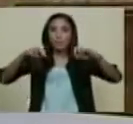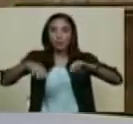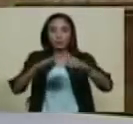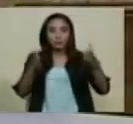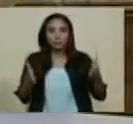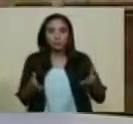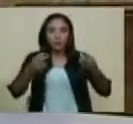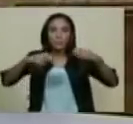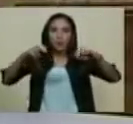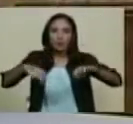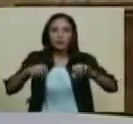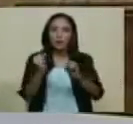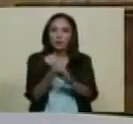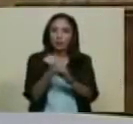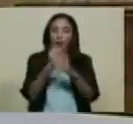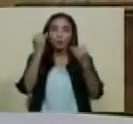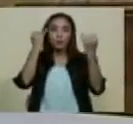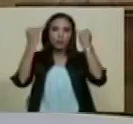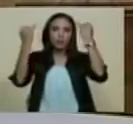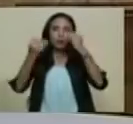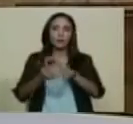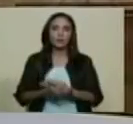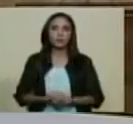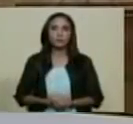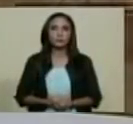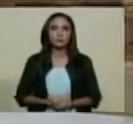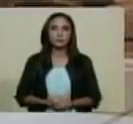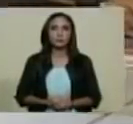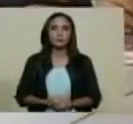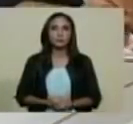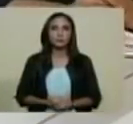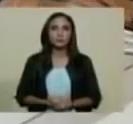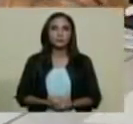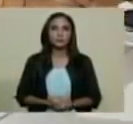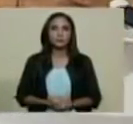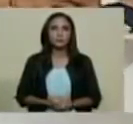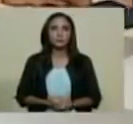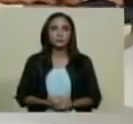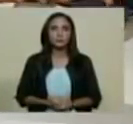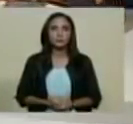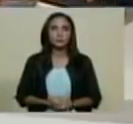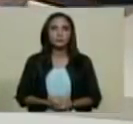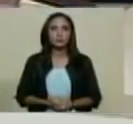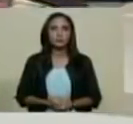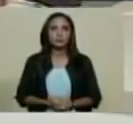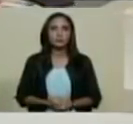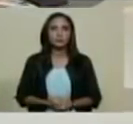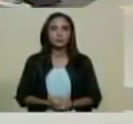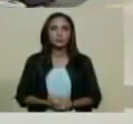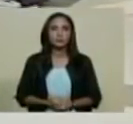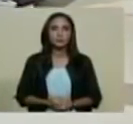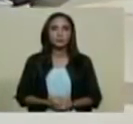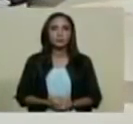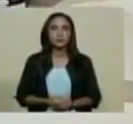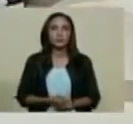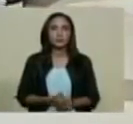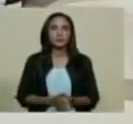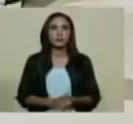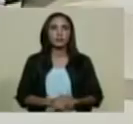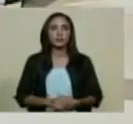en esta mesa de ideas, una mesa de ideas para el trabajo. Estamos